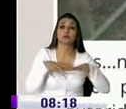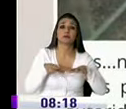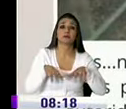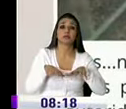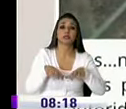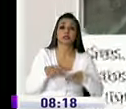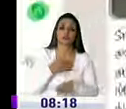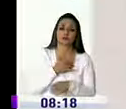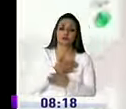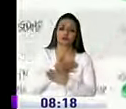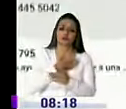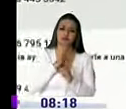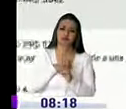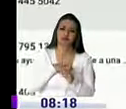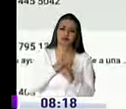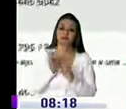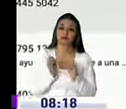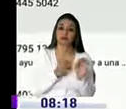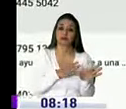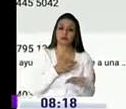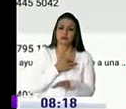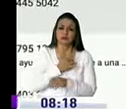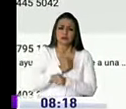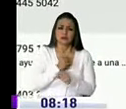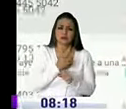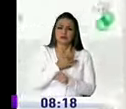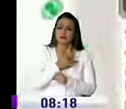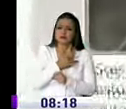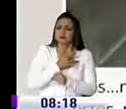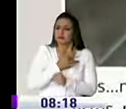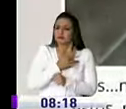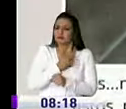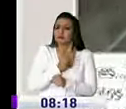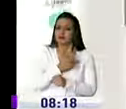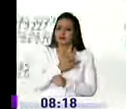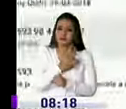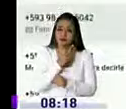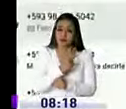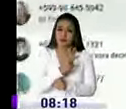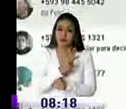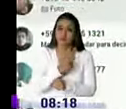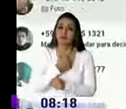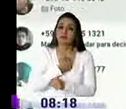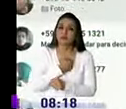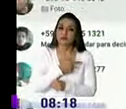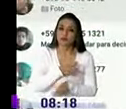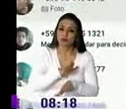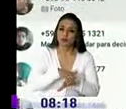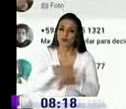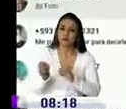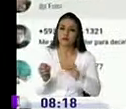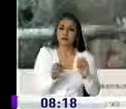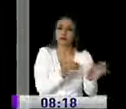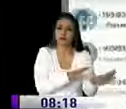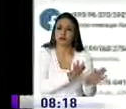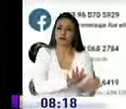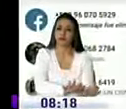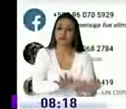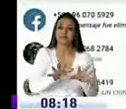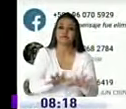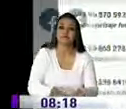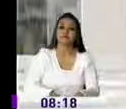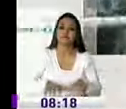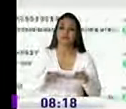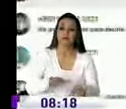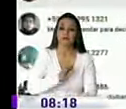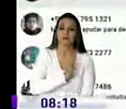peluditos. Pobrecitos, ¿cómo les tienen? A mí me da mucho, pero mucho dolor verles cómo nosotros somos causantes de un vivir desastroso en los peludos.